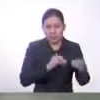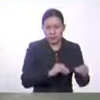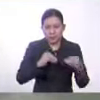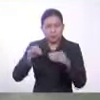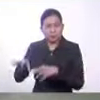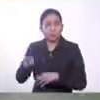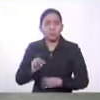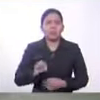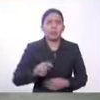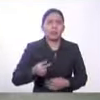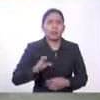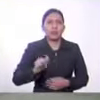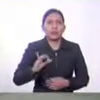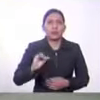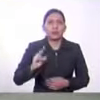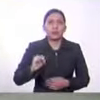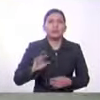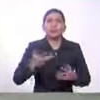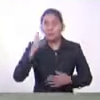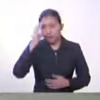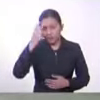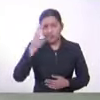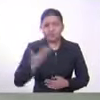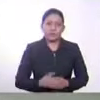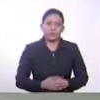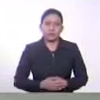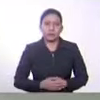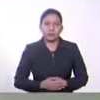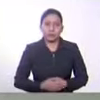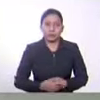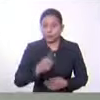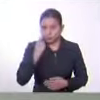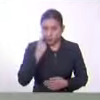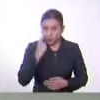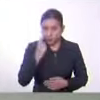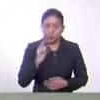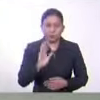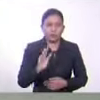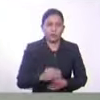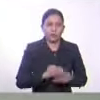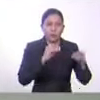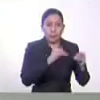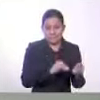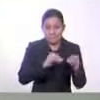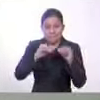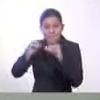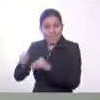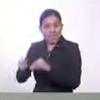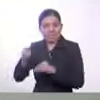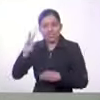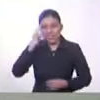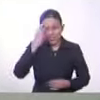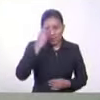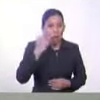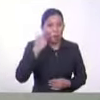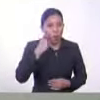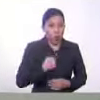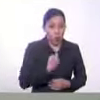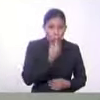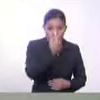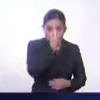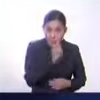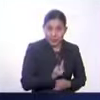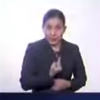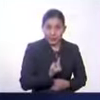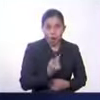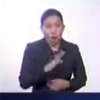podemos entender por migración? Fíjate que vamos a comprender por migración al desplazamiento de una persona o de